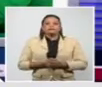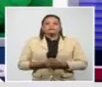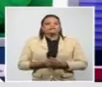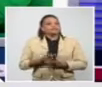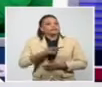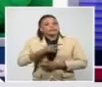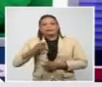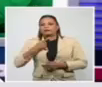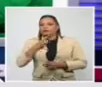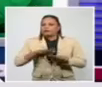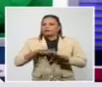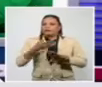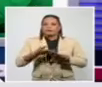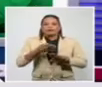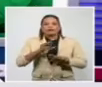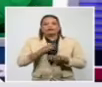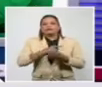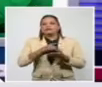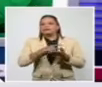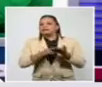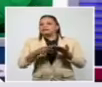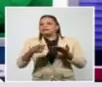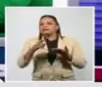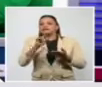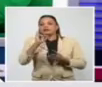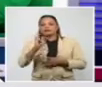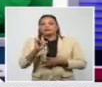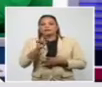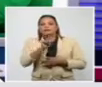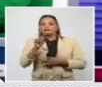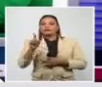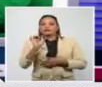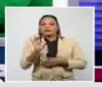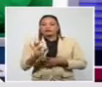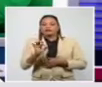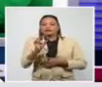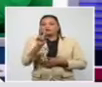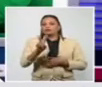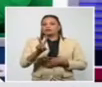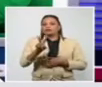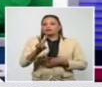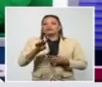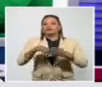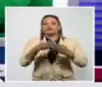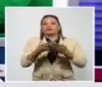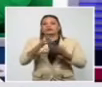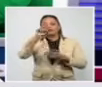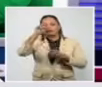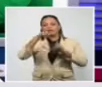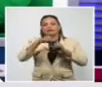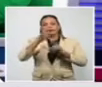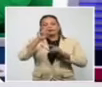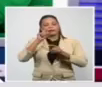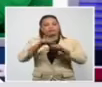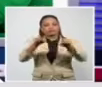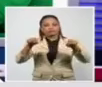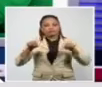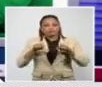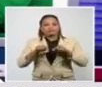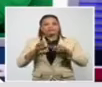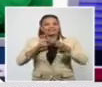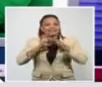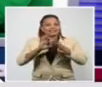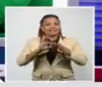rápidamente, después de una estadía de 6 días y 2 de ellos en terapia intensiva, pues presentó un